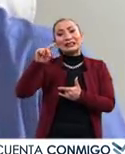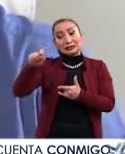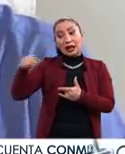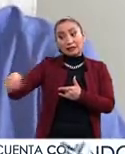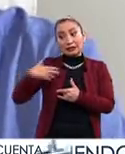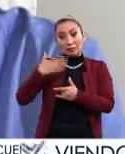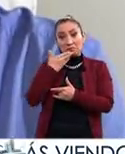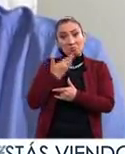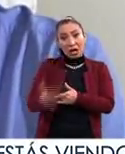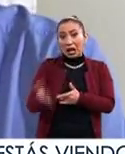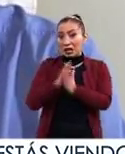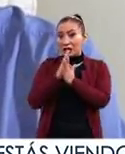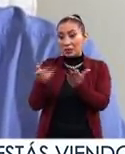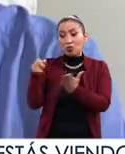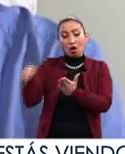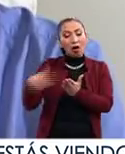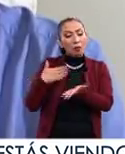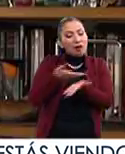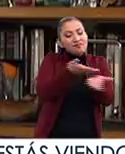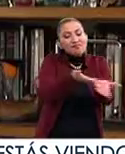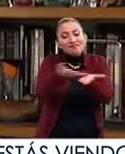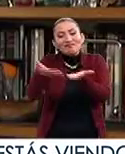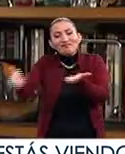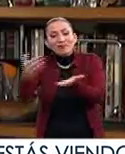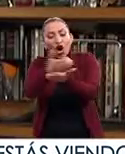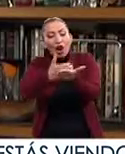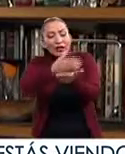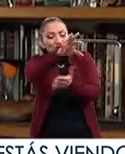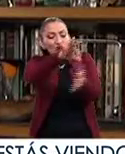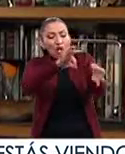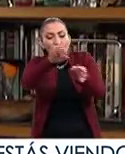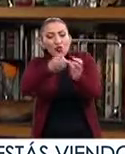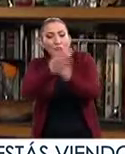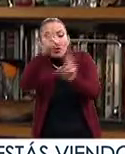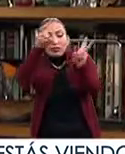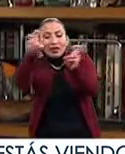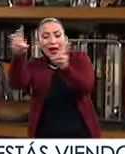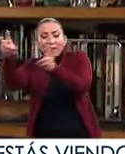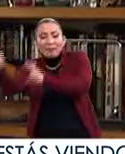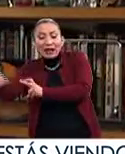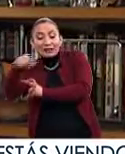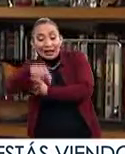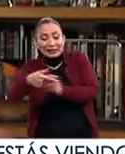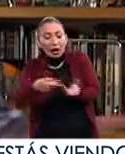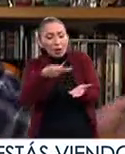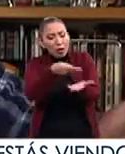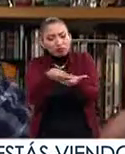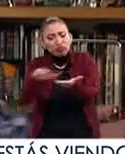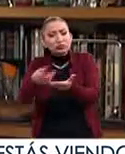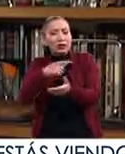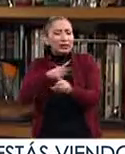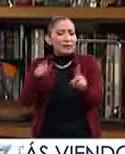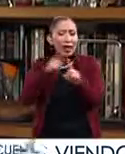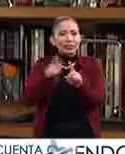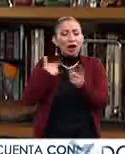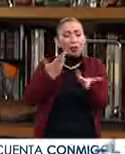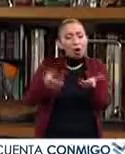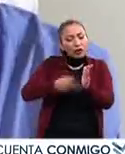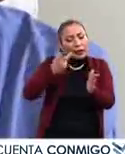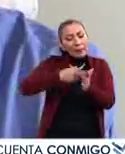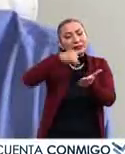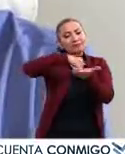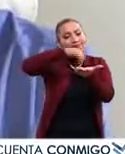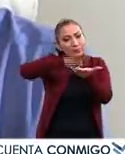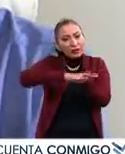¿no? son estupendos. Y esa es la lógica de esta colección, que se va a volver un cajón desastre donde vamos a meter además toda una política de